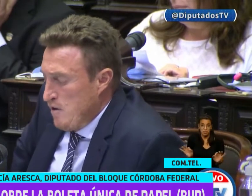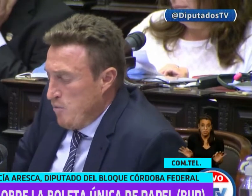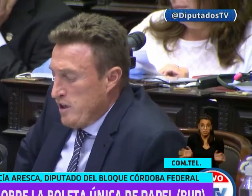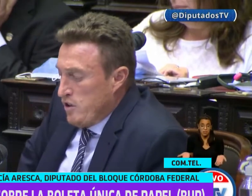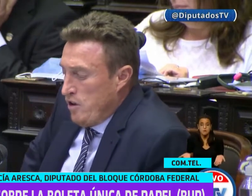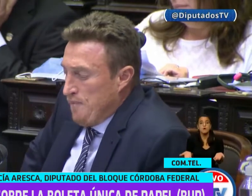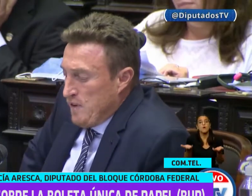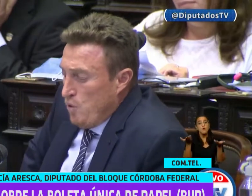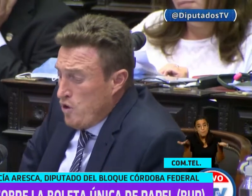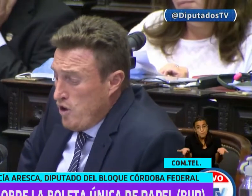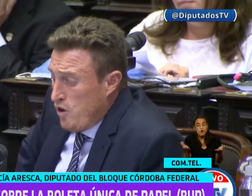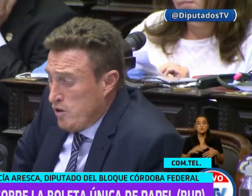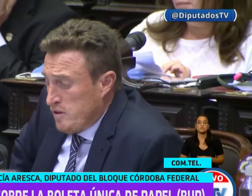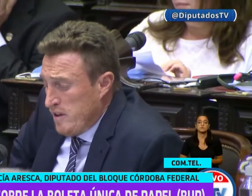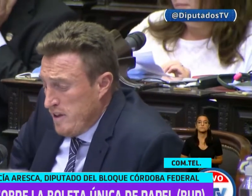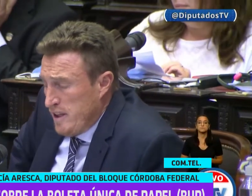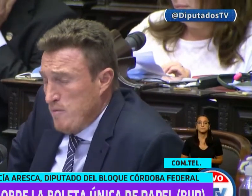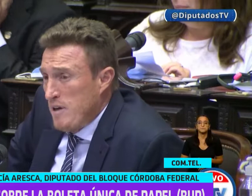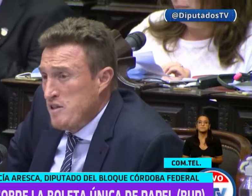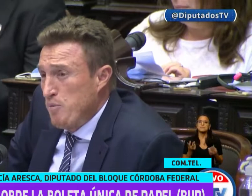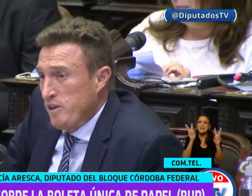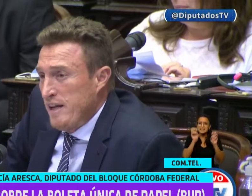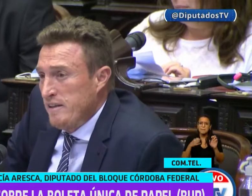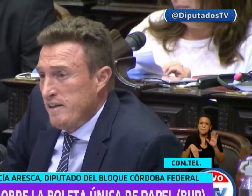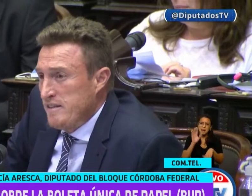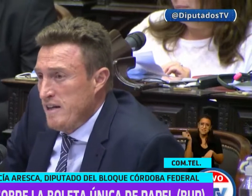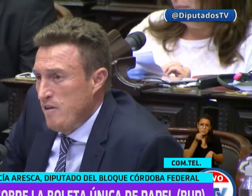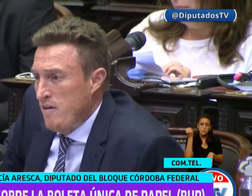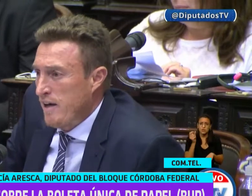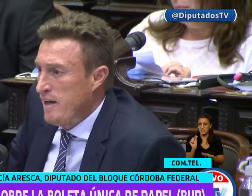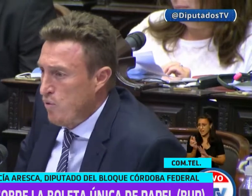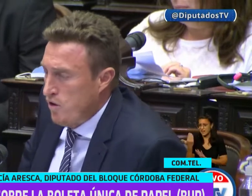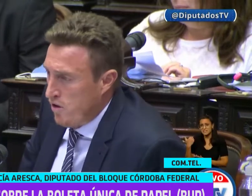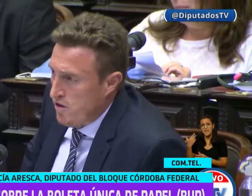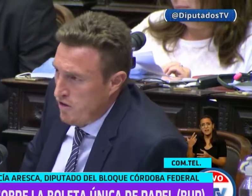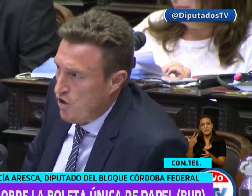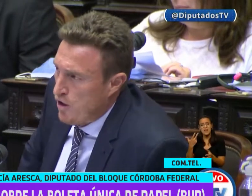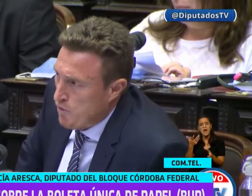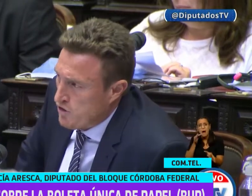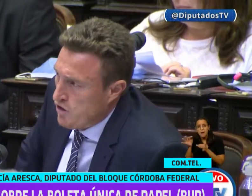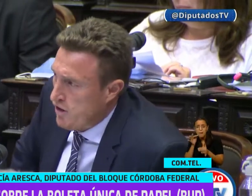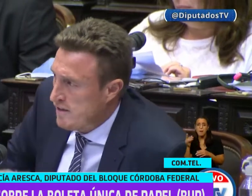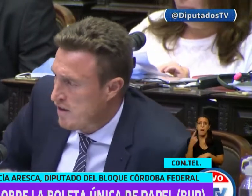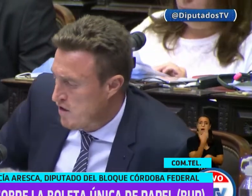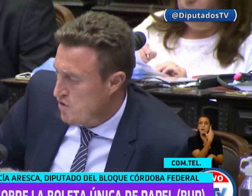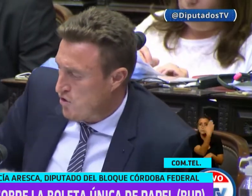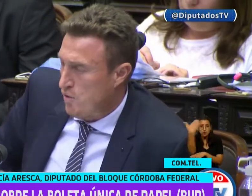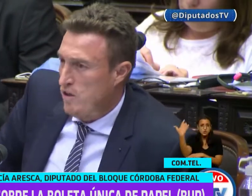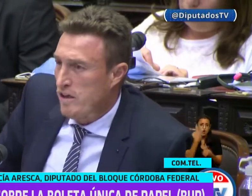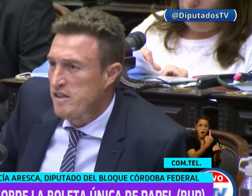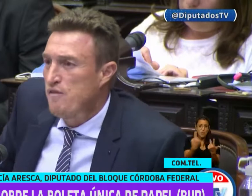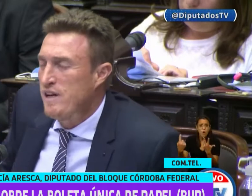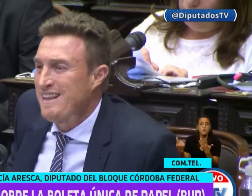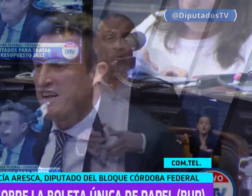menor la utilización de papel. Diputado, le quería preguntar, ustedes sacan este dictamen en mayoría, Juntos